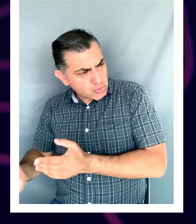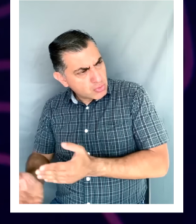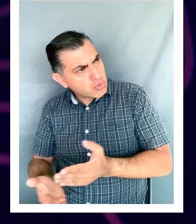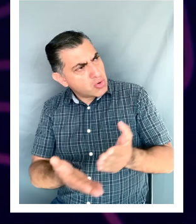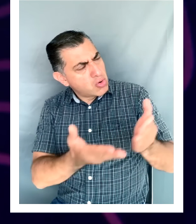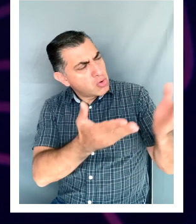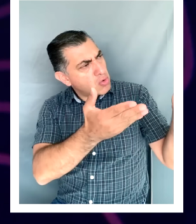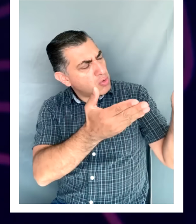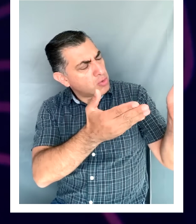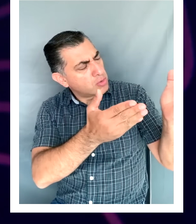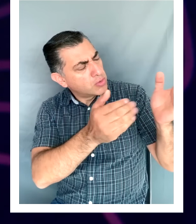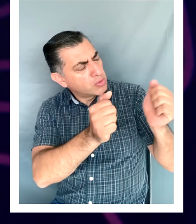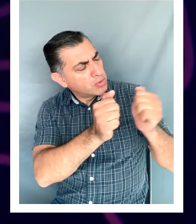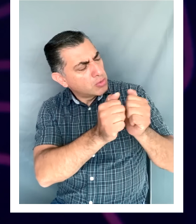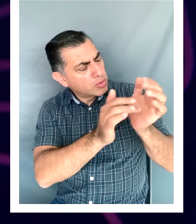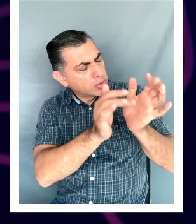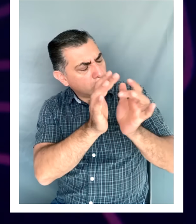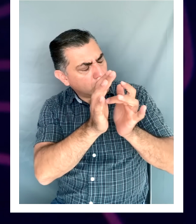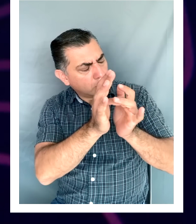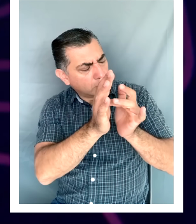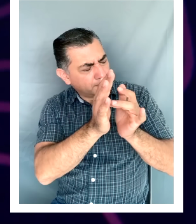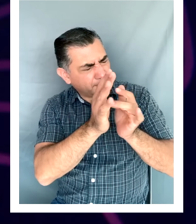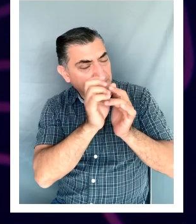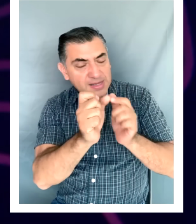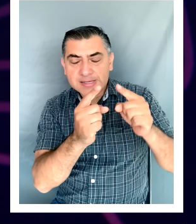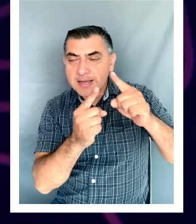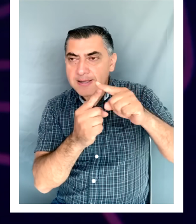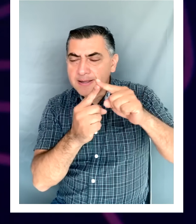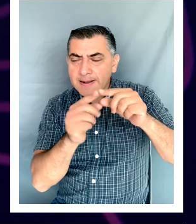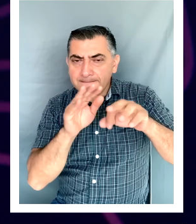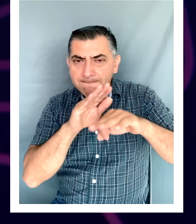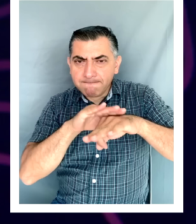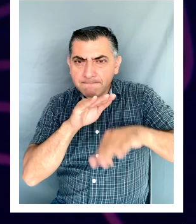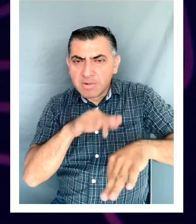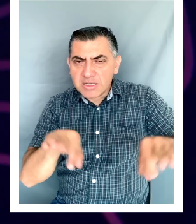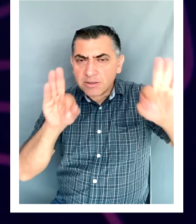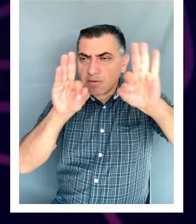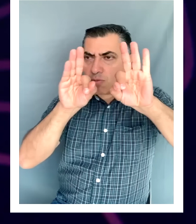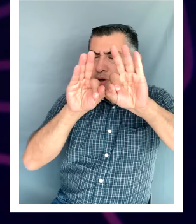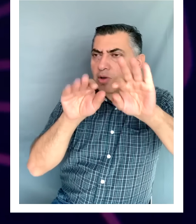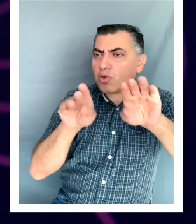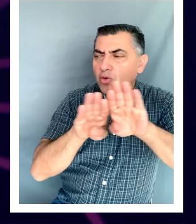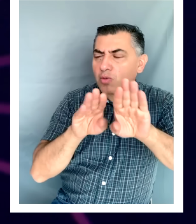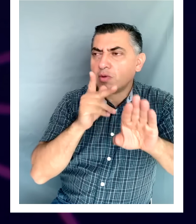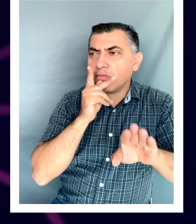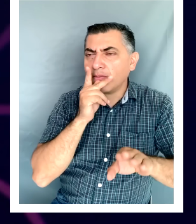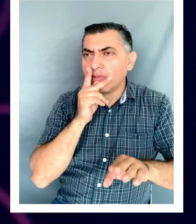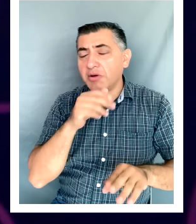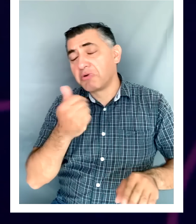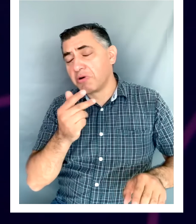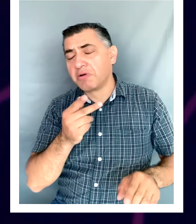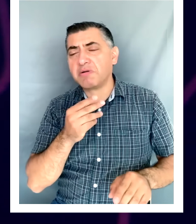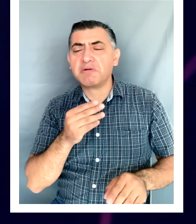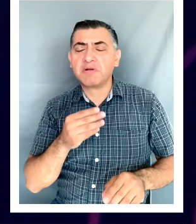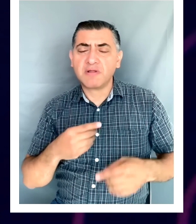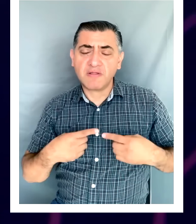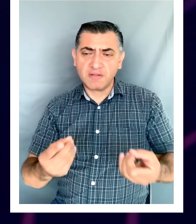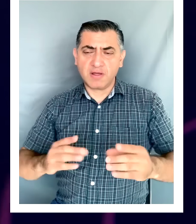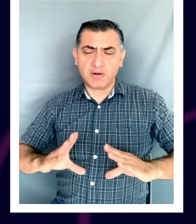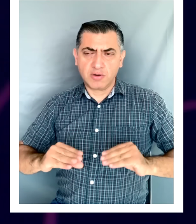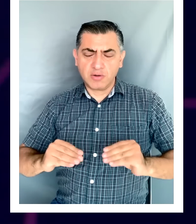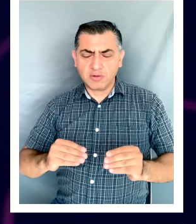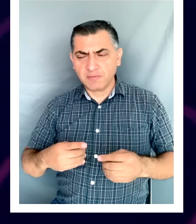Jesucristo es una de las tareas principales que tenemos como papás algunos se han enfocado en darles una educación Bien por